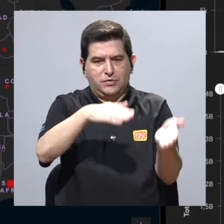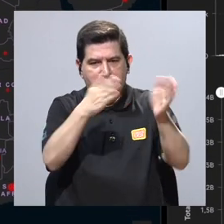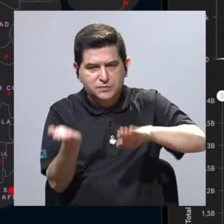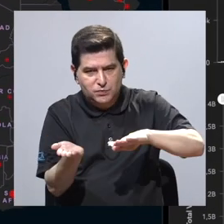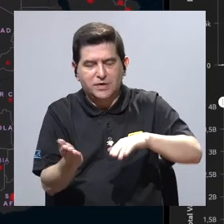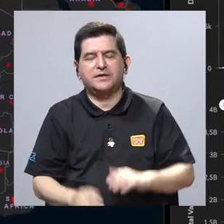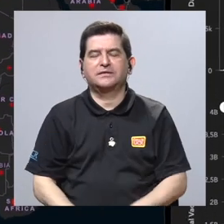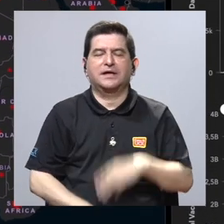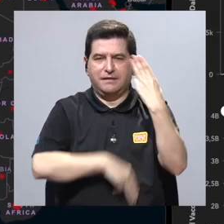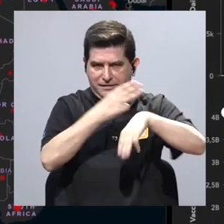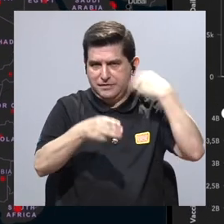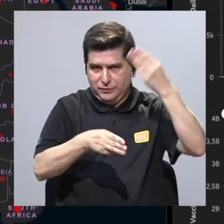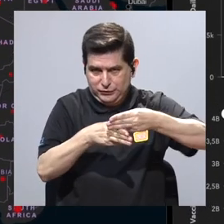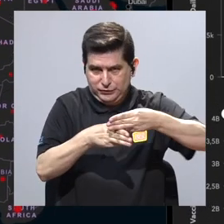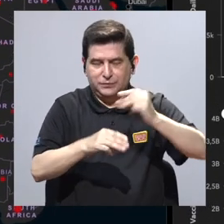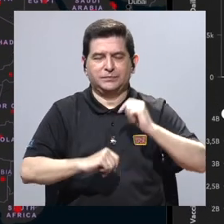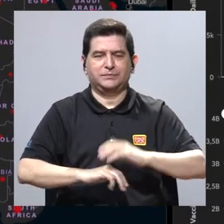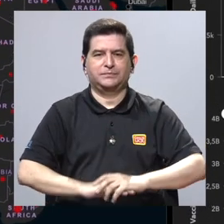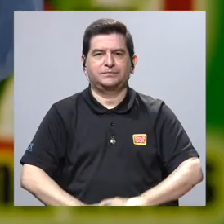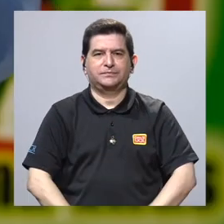de personas alrededor del mundo.